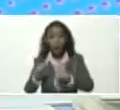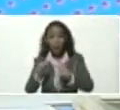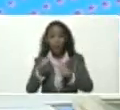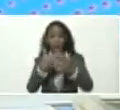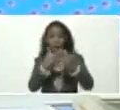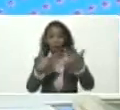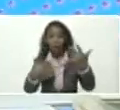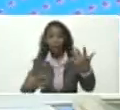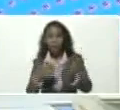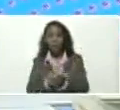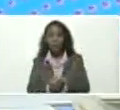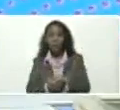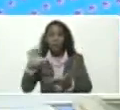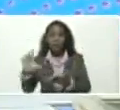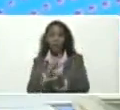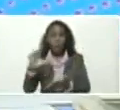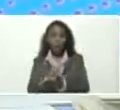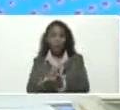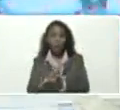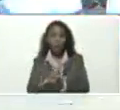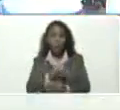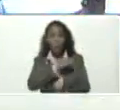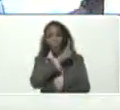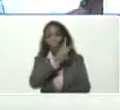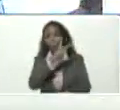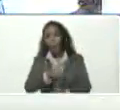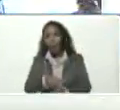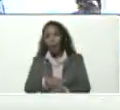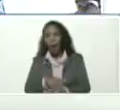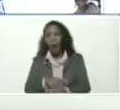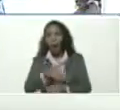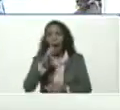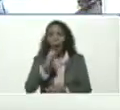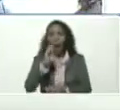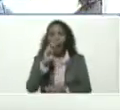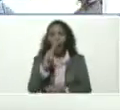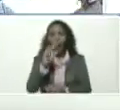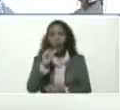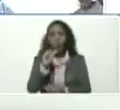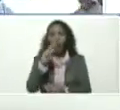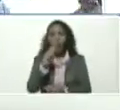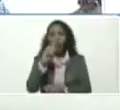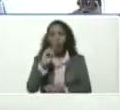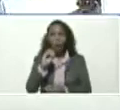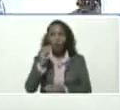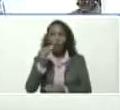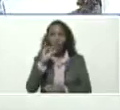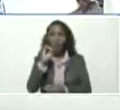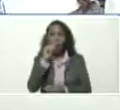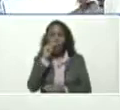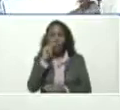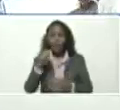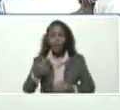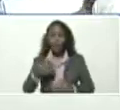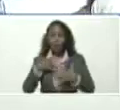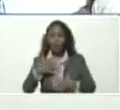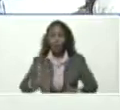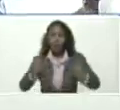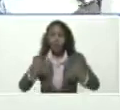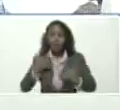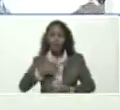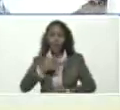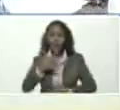letras, de la literatura, de la poesía. Eustoquio Silva, con ganas de ser piedra.